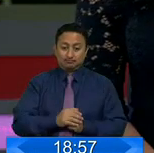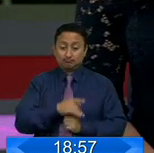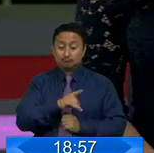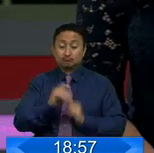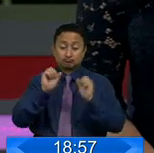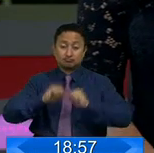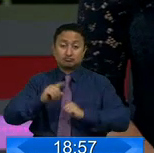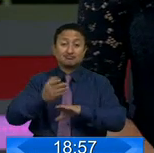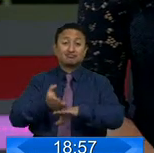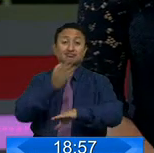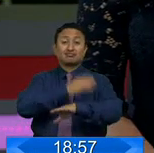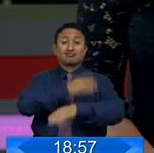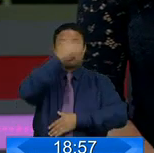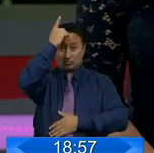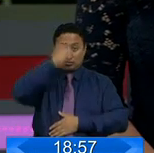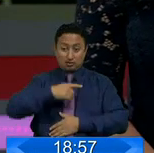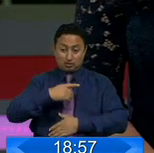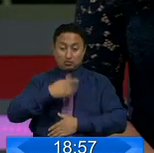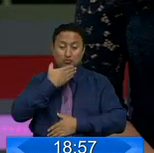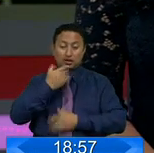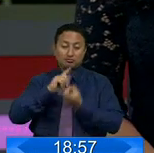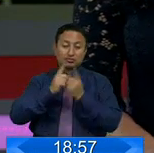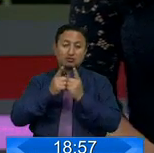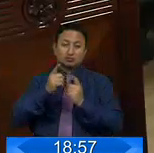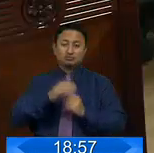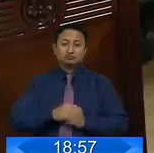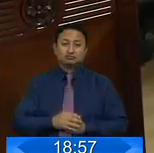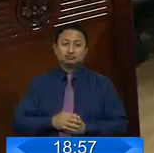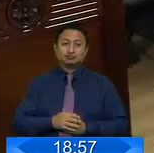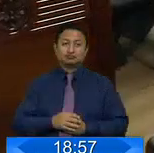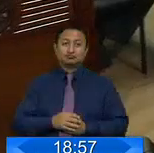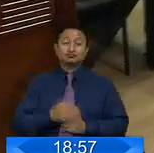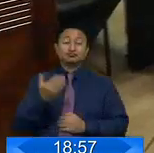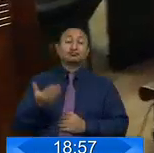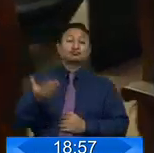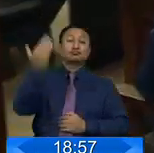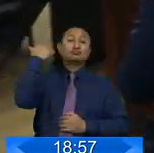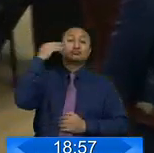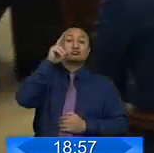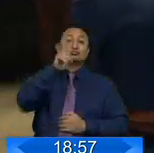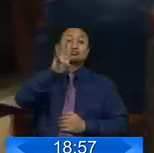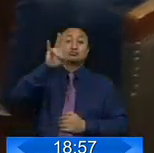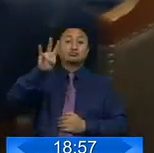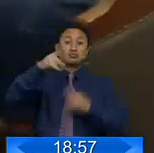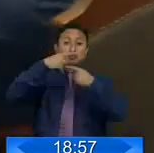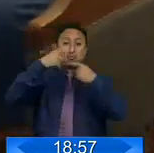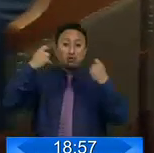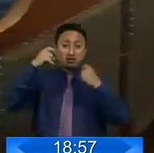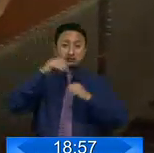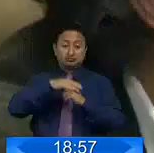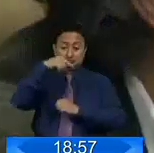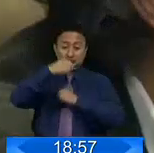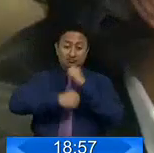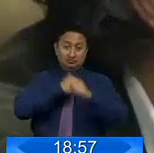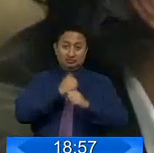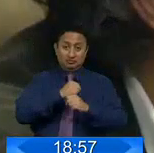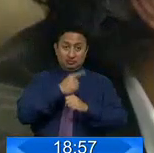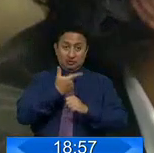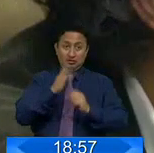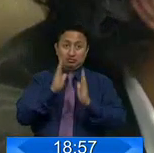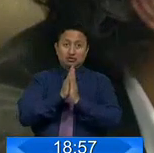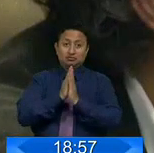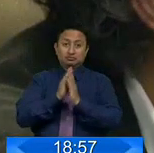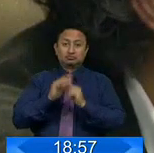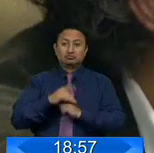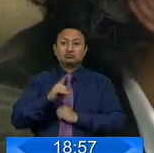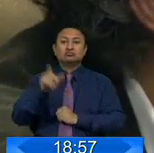nulidad procesal de la sentencia. Fue el pasado 27 de marzo de este año que presentaron ante la Corte Constitucional una